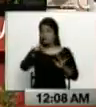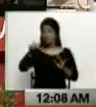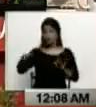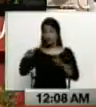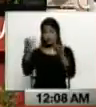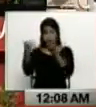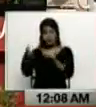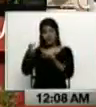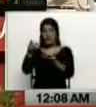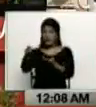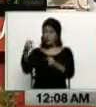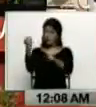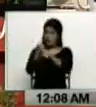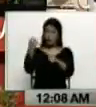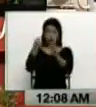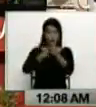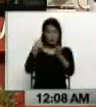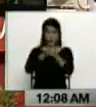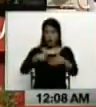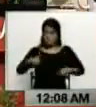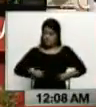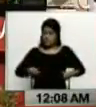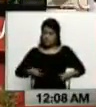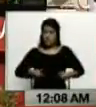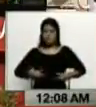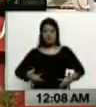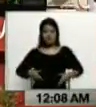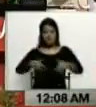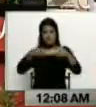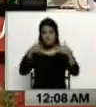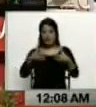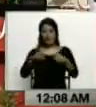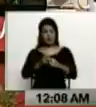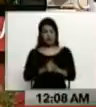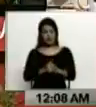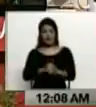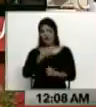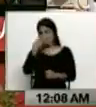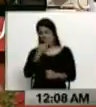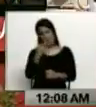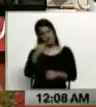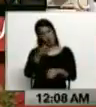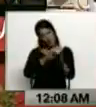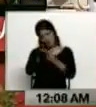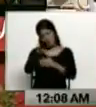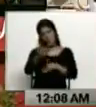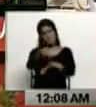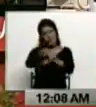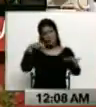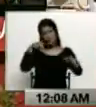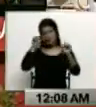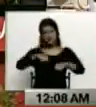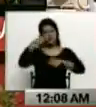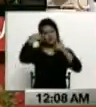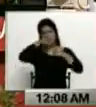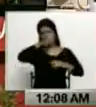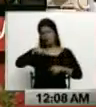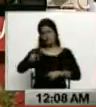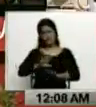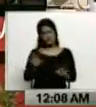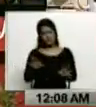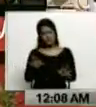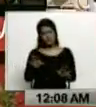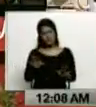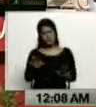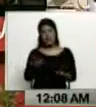que Contra viento y marea le están echando una montaña de pelotas desde siempre honestamente mayoritariamente